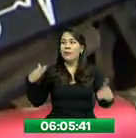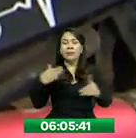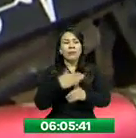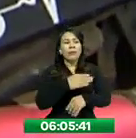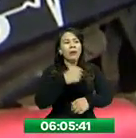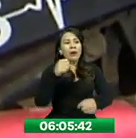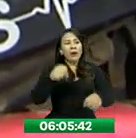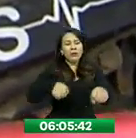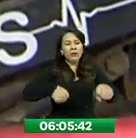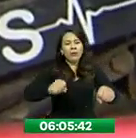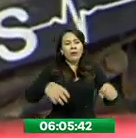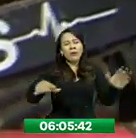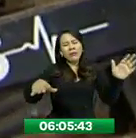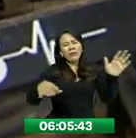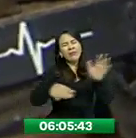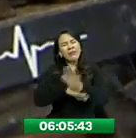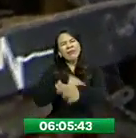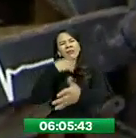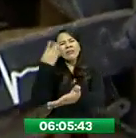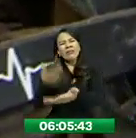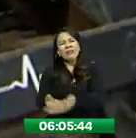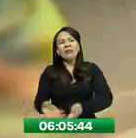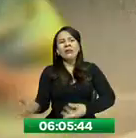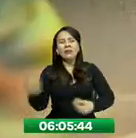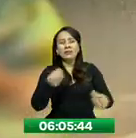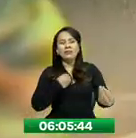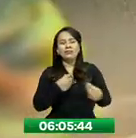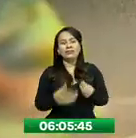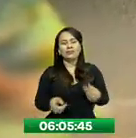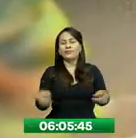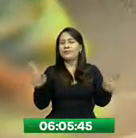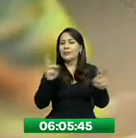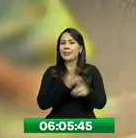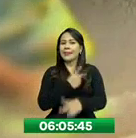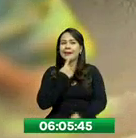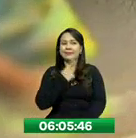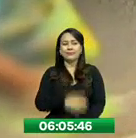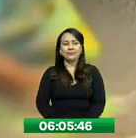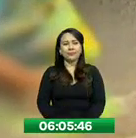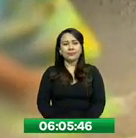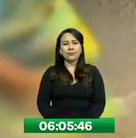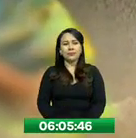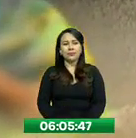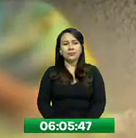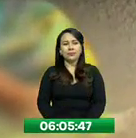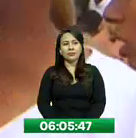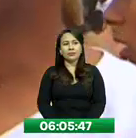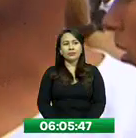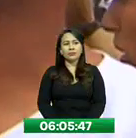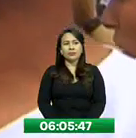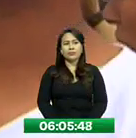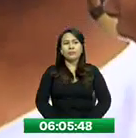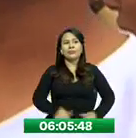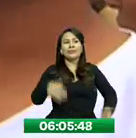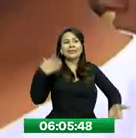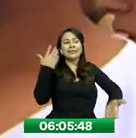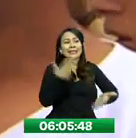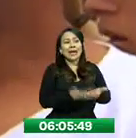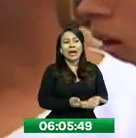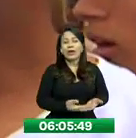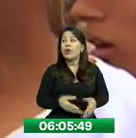la S. Entonces ellos se frenan la moto y la coge con este y lo chispió, cayeron, la señora botó al